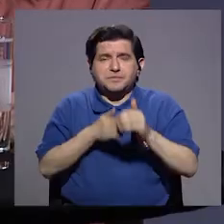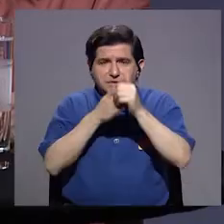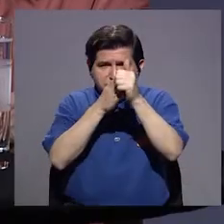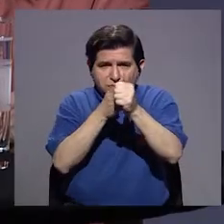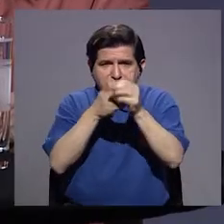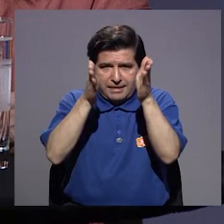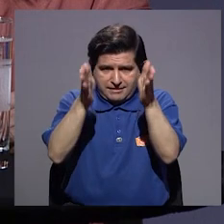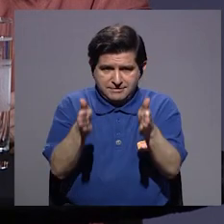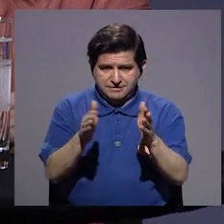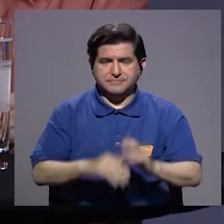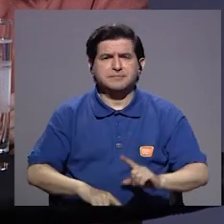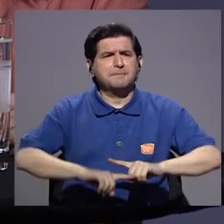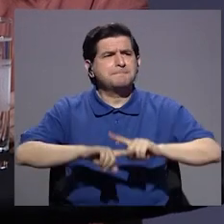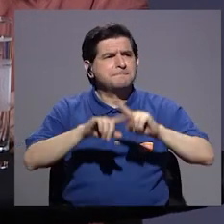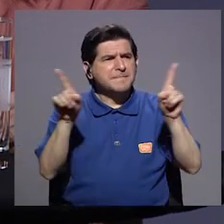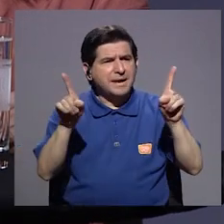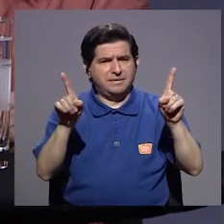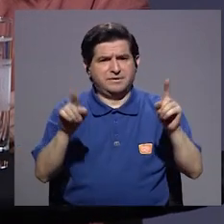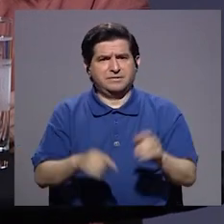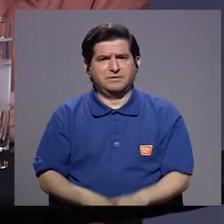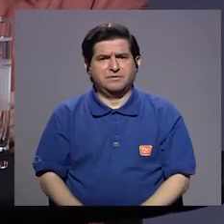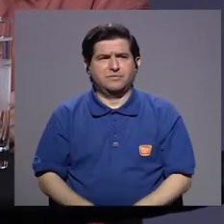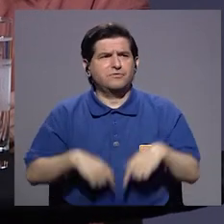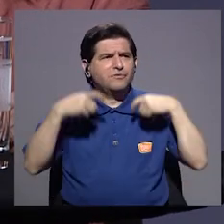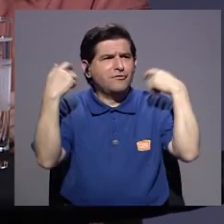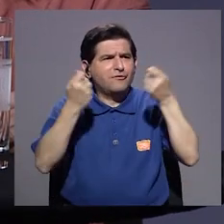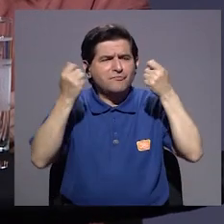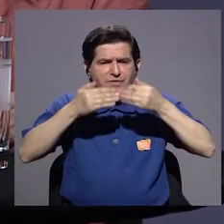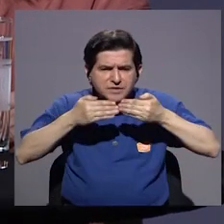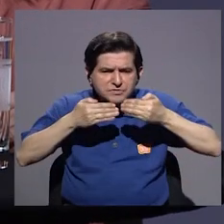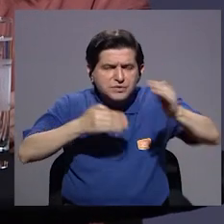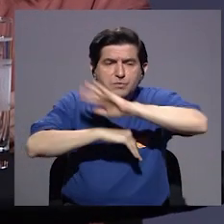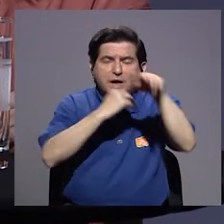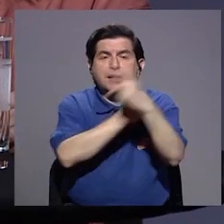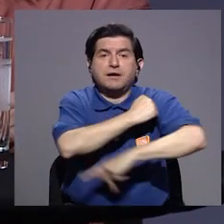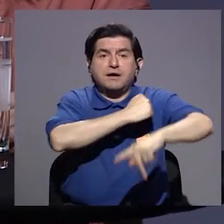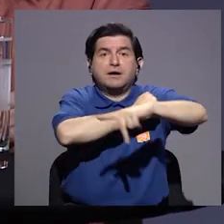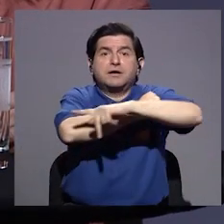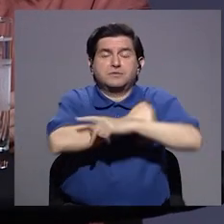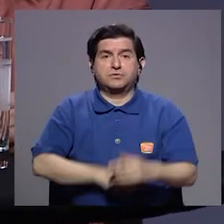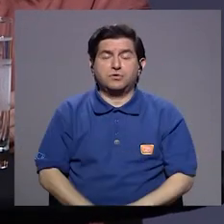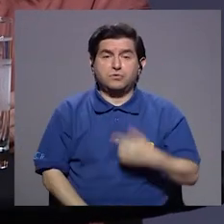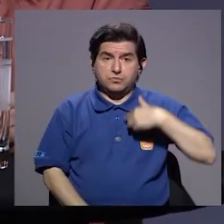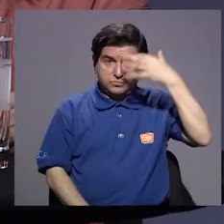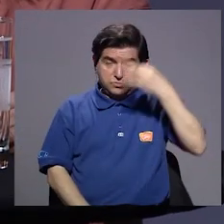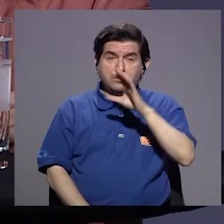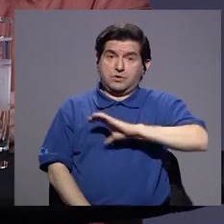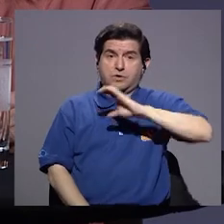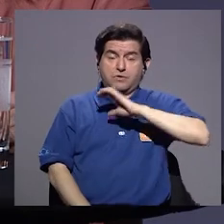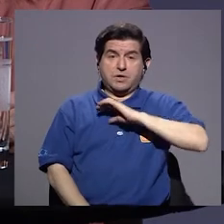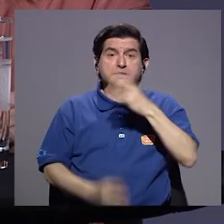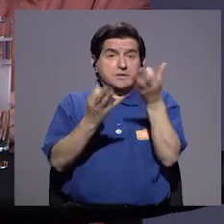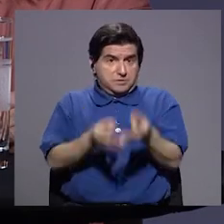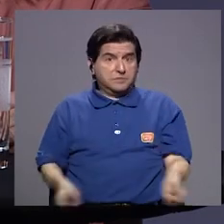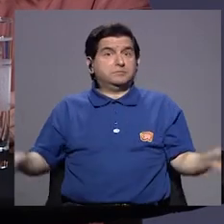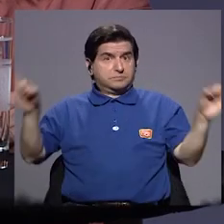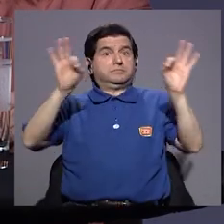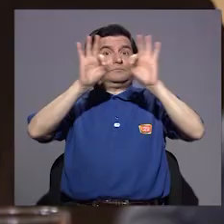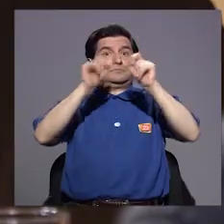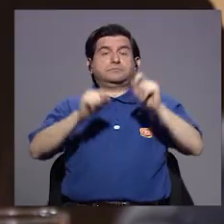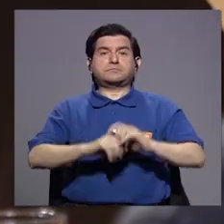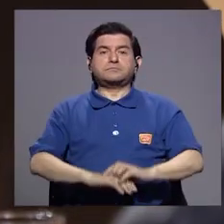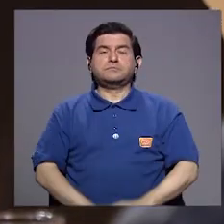frente. Pero el hecho de que el festival se extienda a todo el país a mí me parece una característica realmente notable,